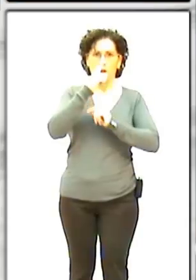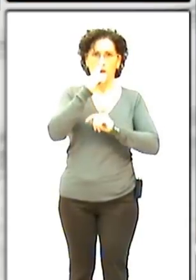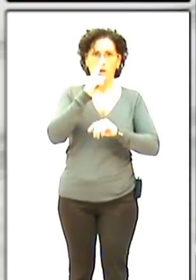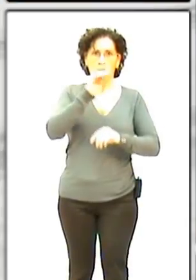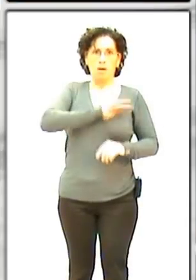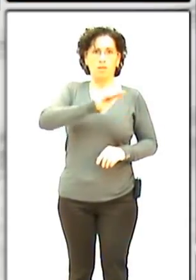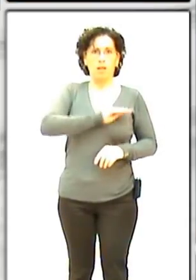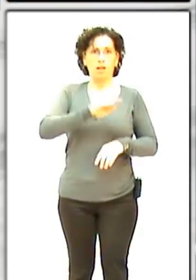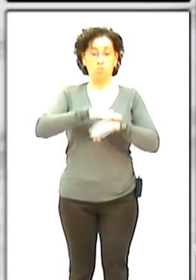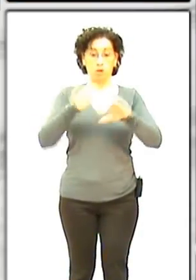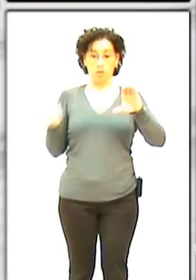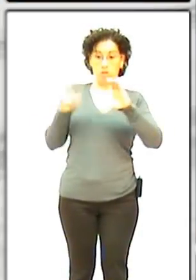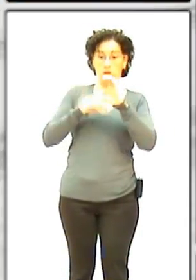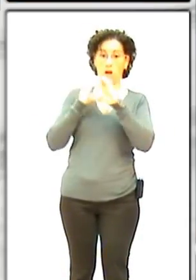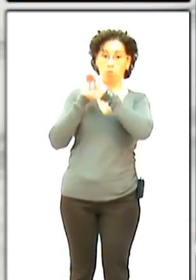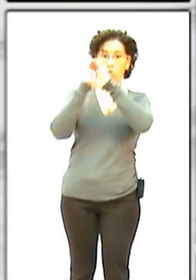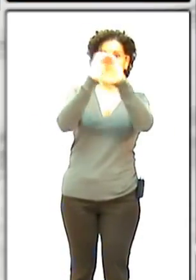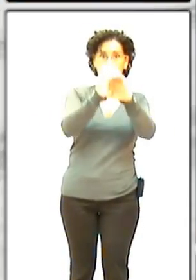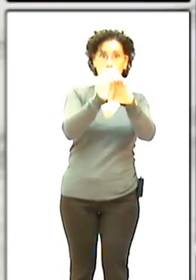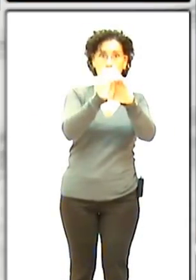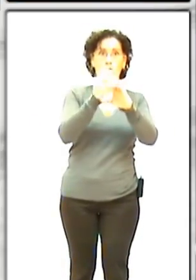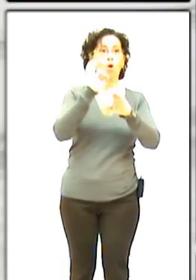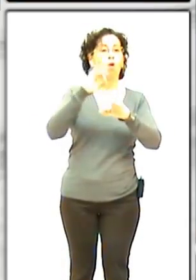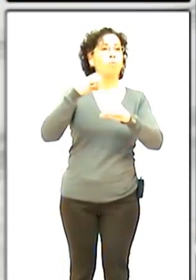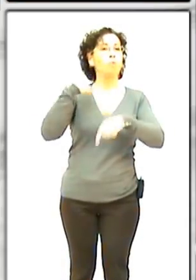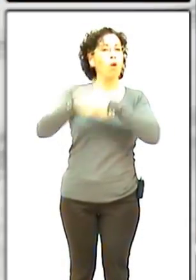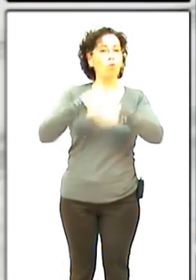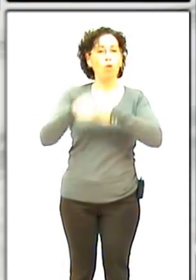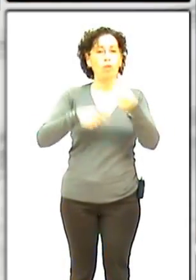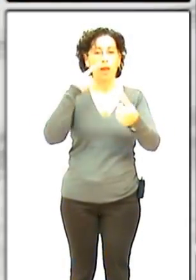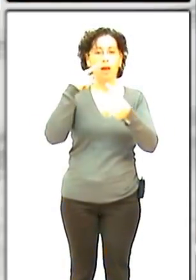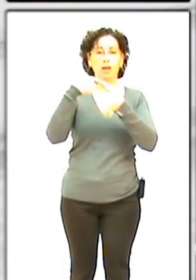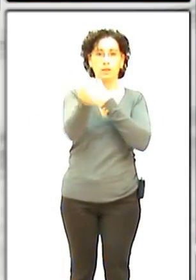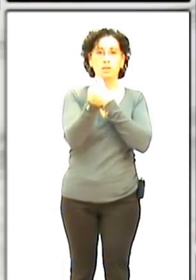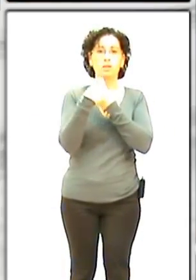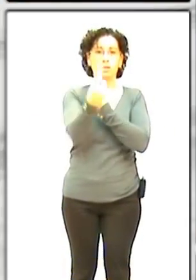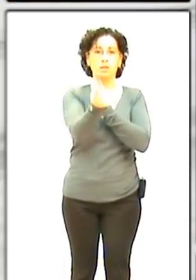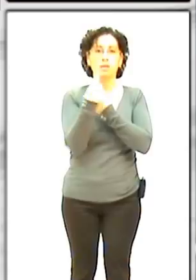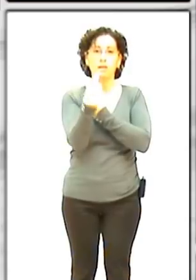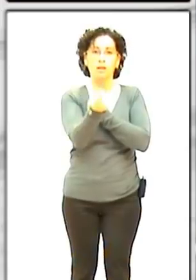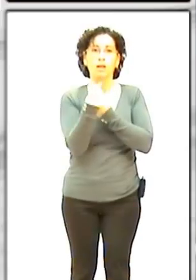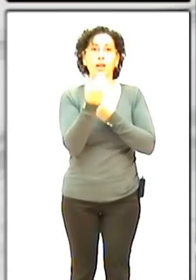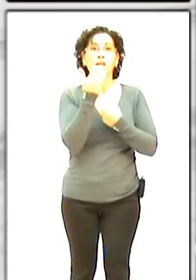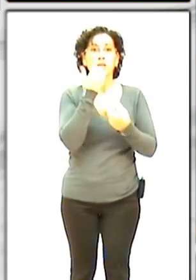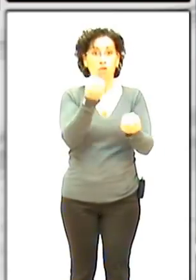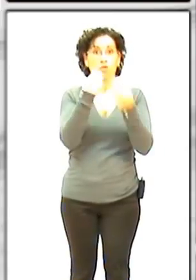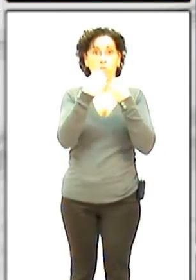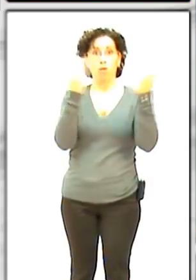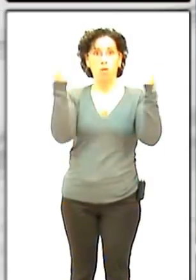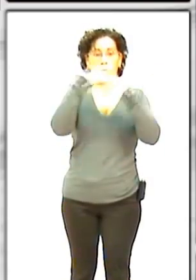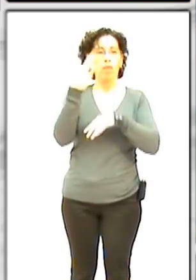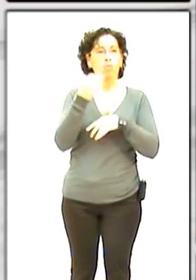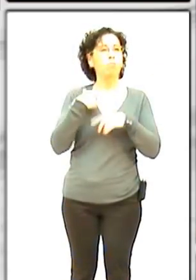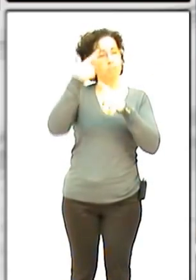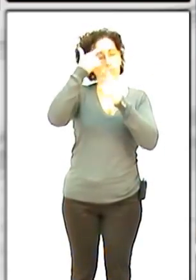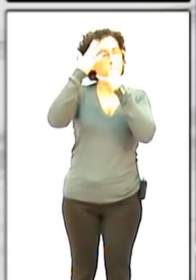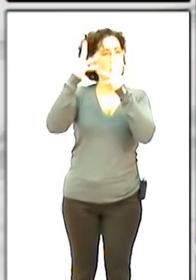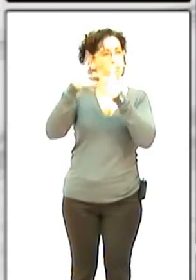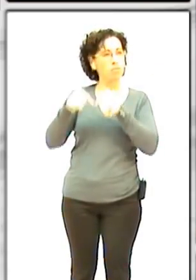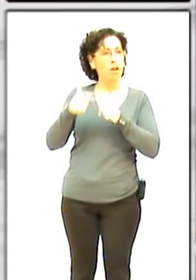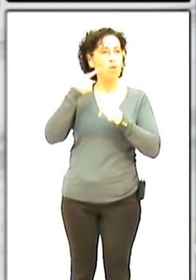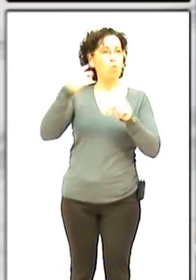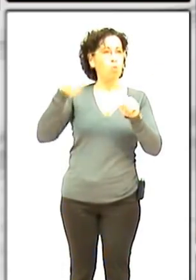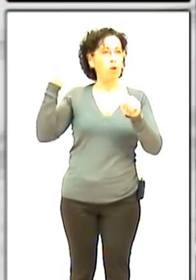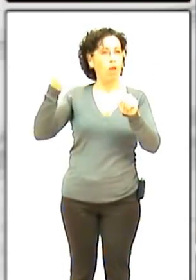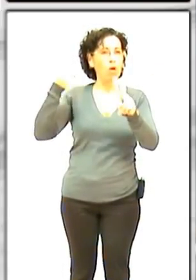ir diciendo por qué calle va, o simplemente si hace un recorrido que cada día hace, si no tiene esa información, ha de ir contando las calles, mientras que un GPS